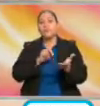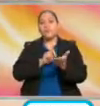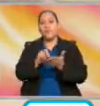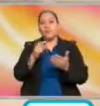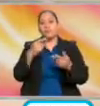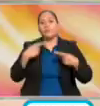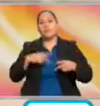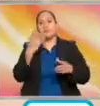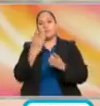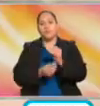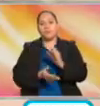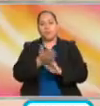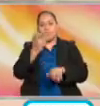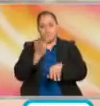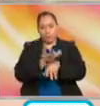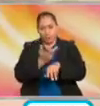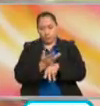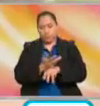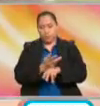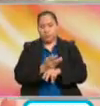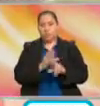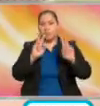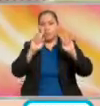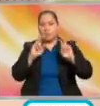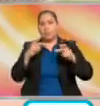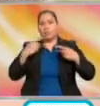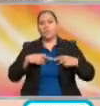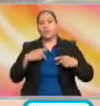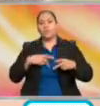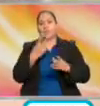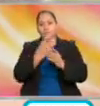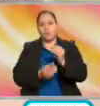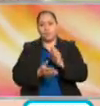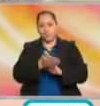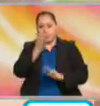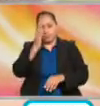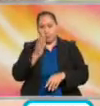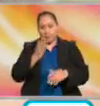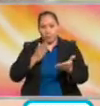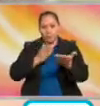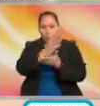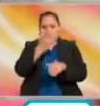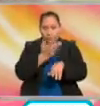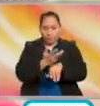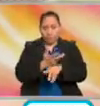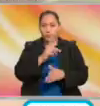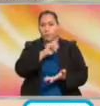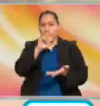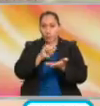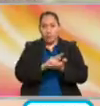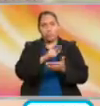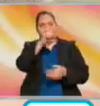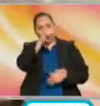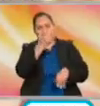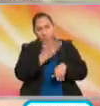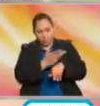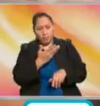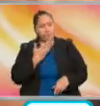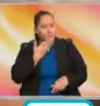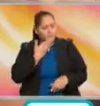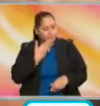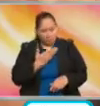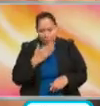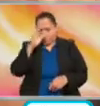se tocó este tema precisamente también de la migración. Y él pide que está bien, las leyes de los Estados Unidos, que se